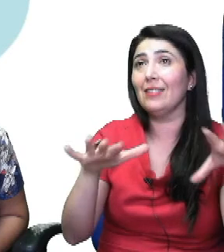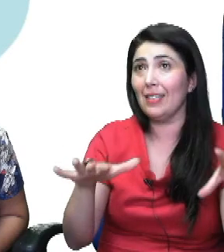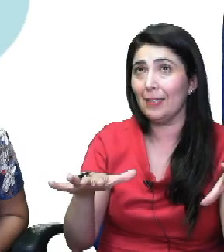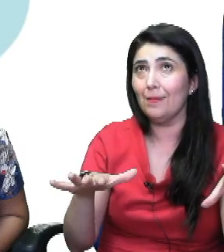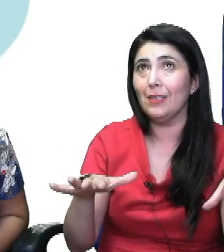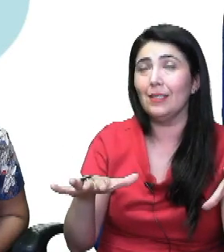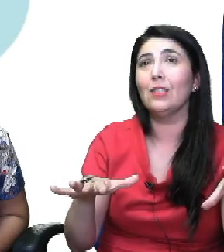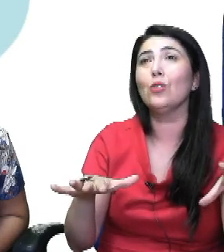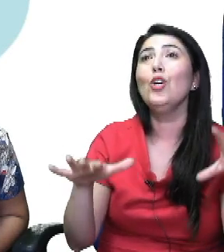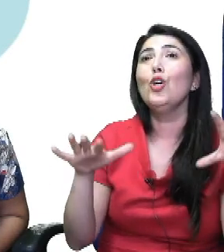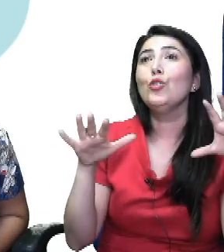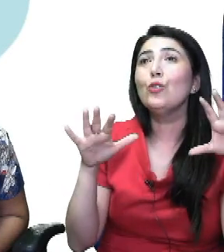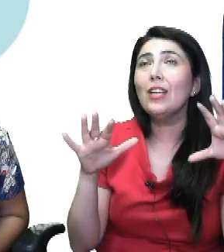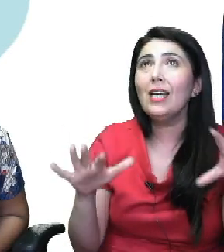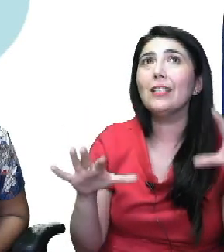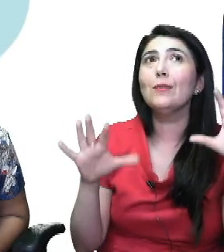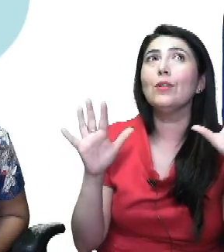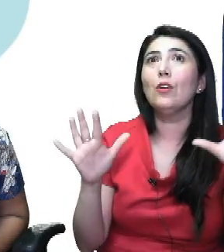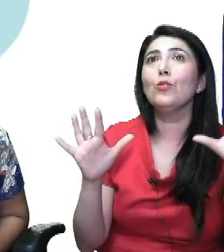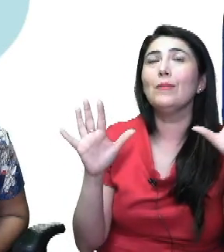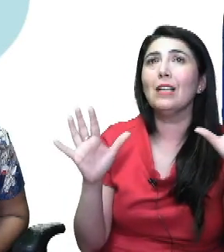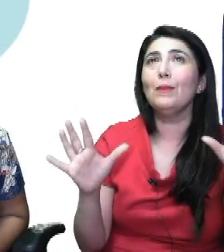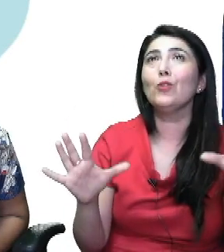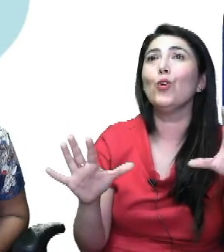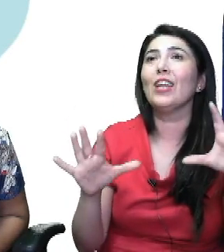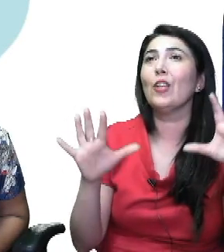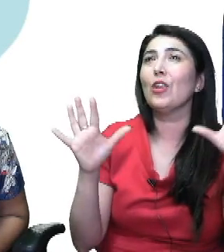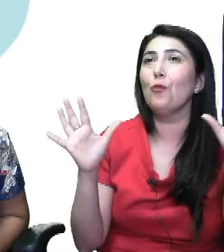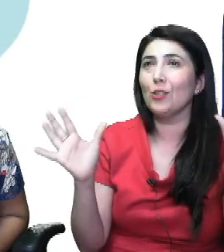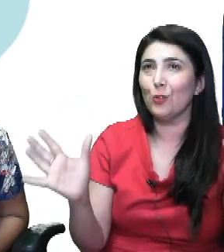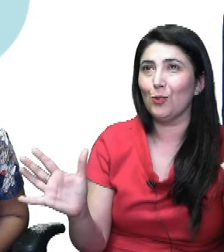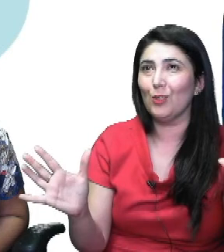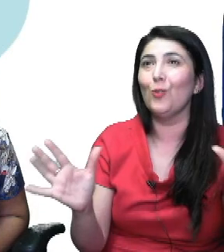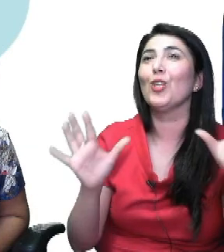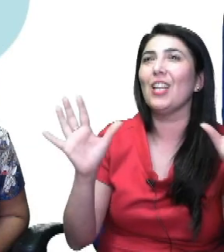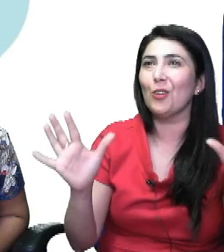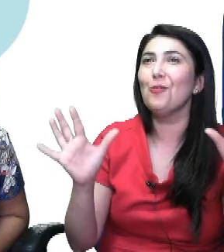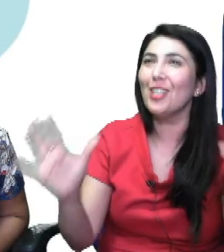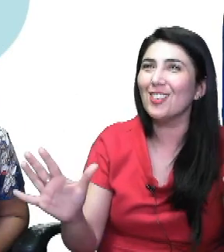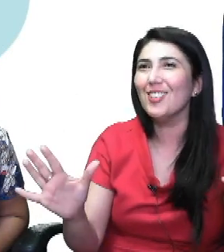que avanzar, ¿cierto? Yo diría que este modelo fundamentalmente es un ordenador de esfuerzos,